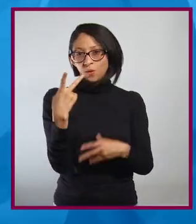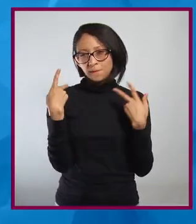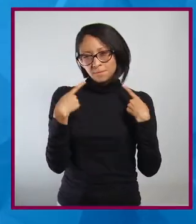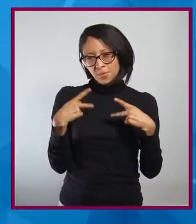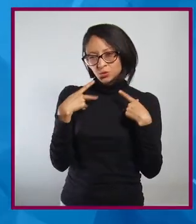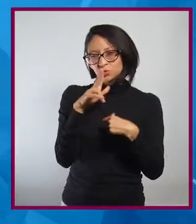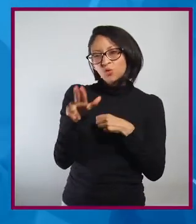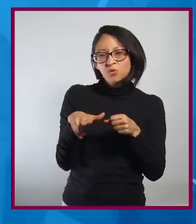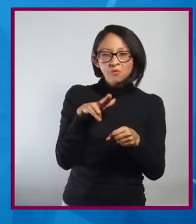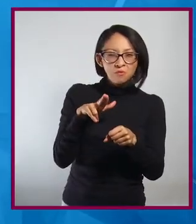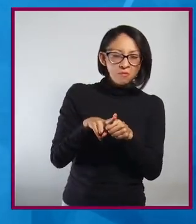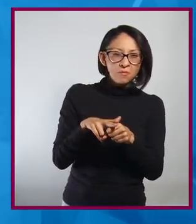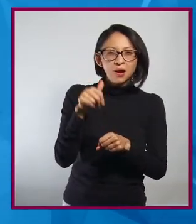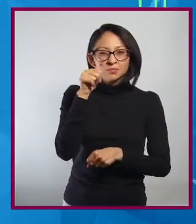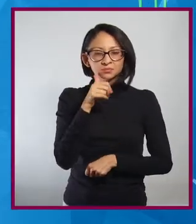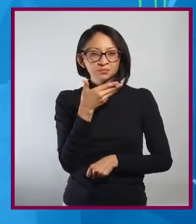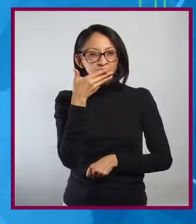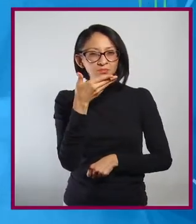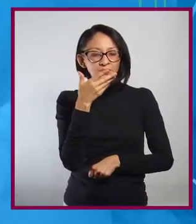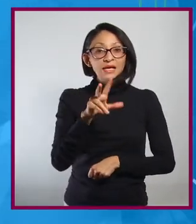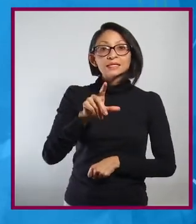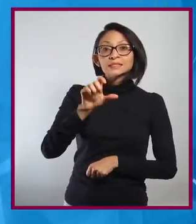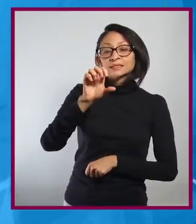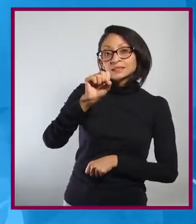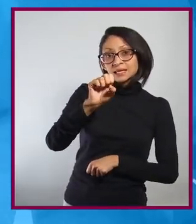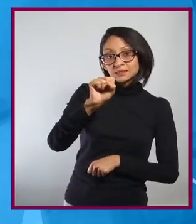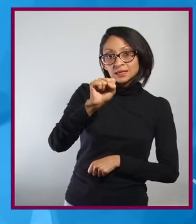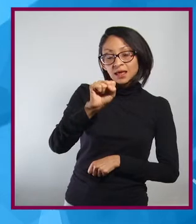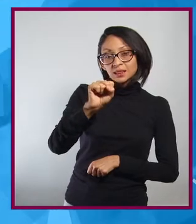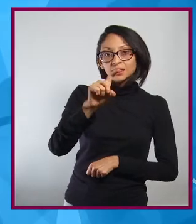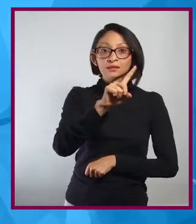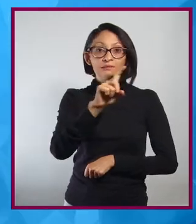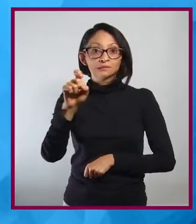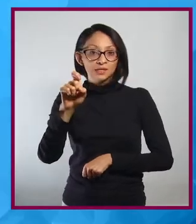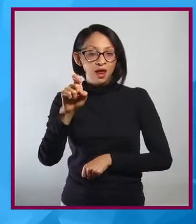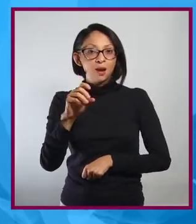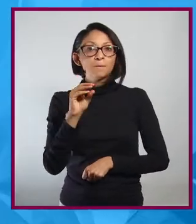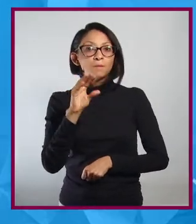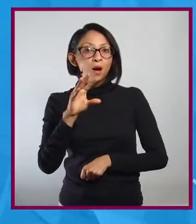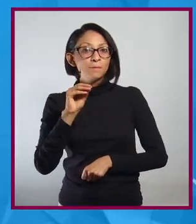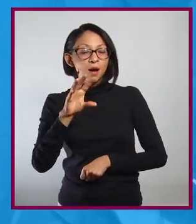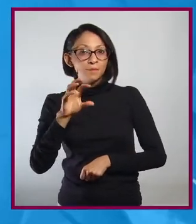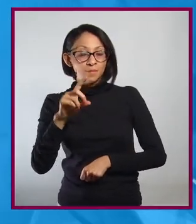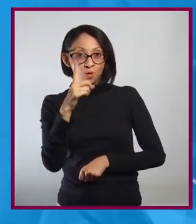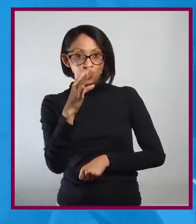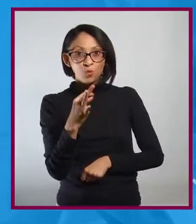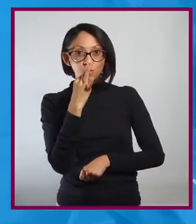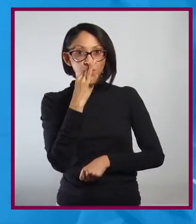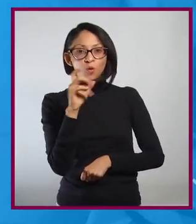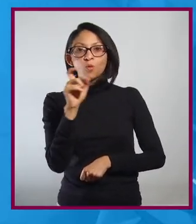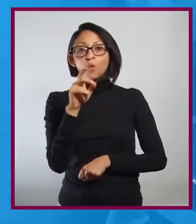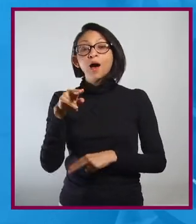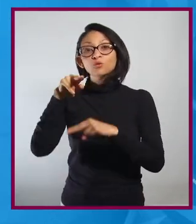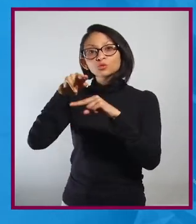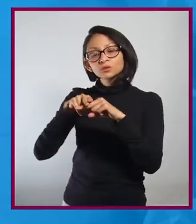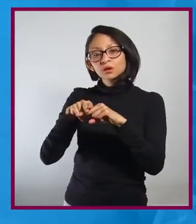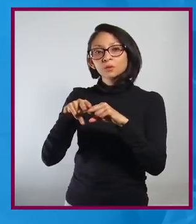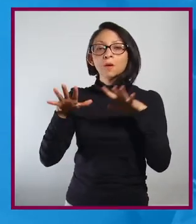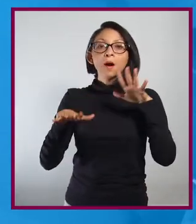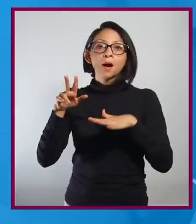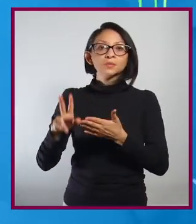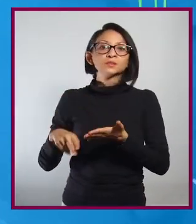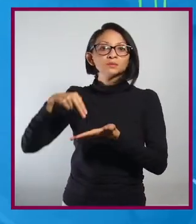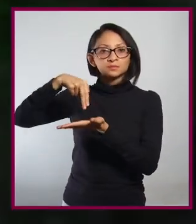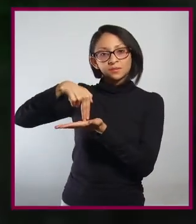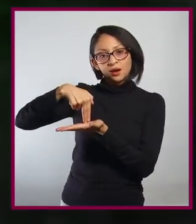persona normalmente oscila entre 60 y 100 pulsaciones por minuto cuando está sentada